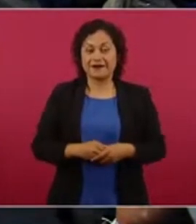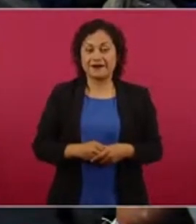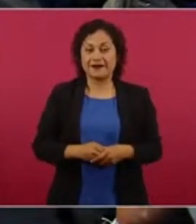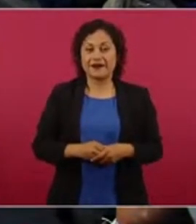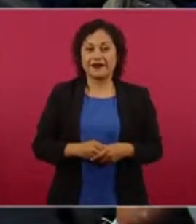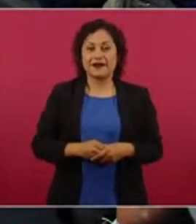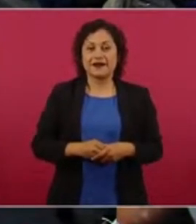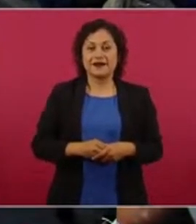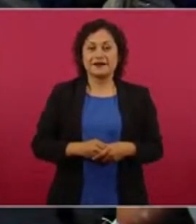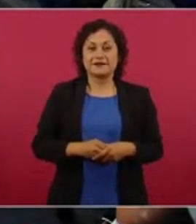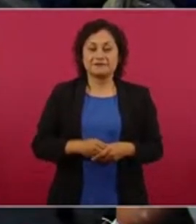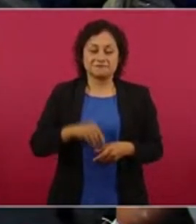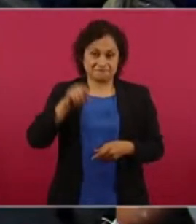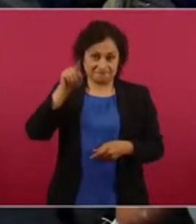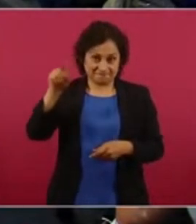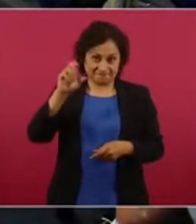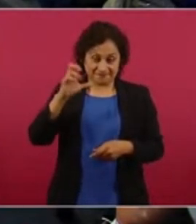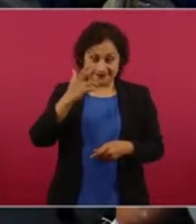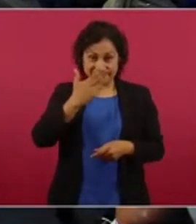allá a Guadalupe y Calvo.